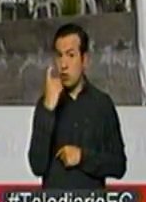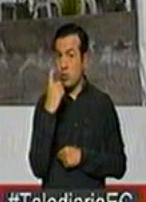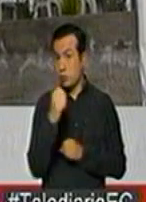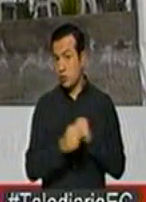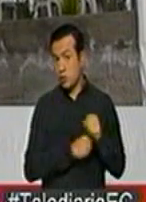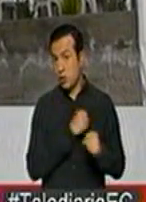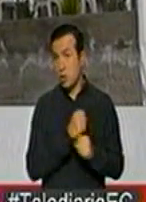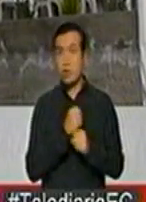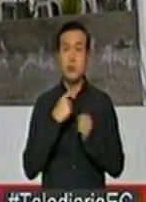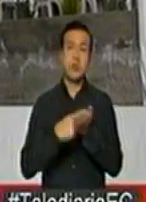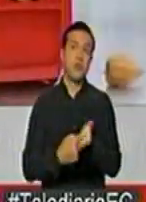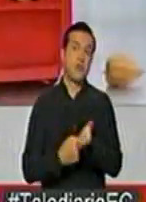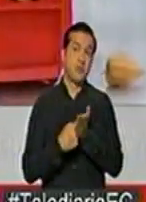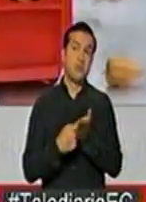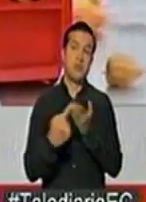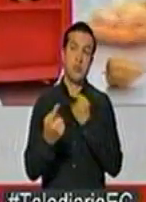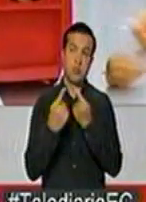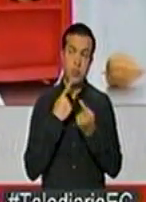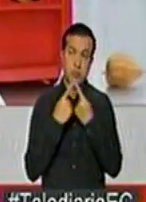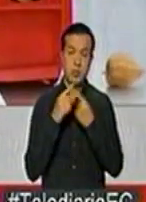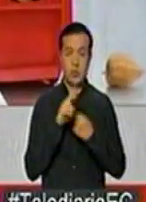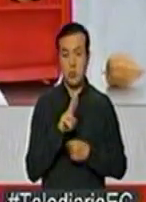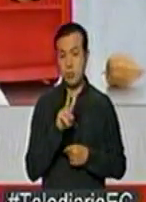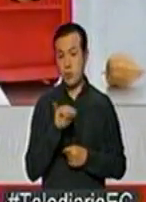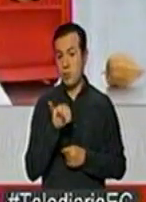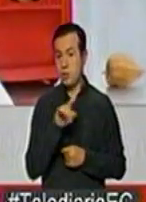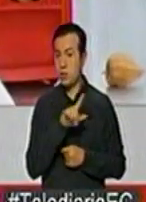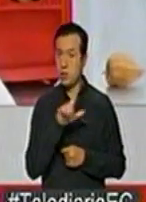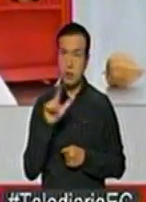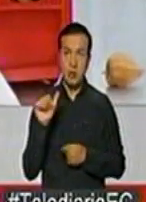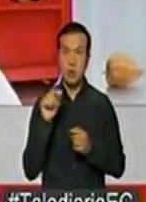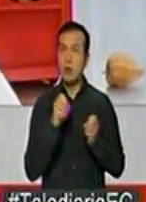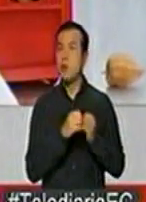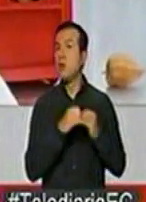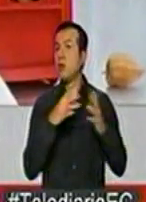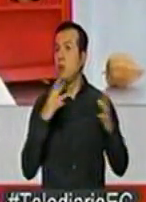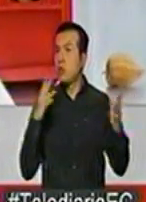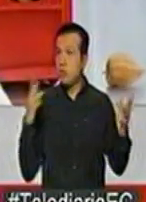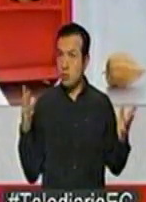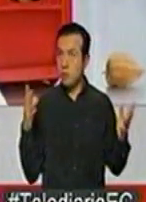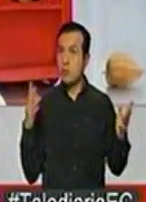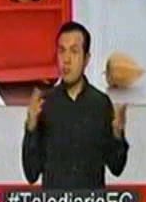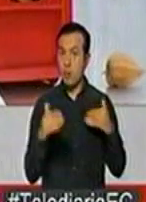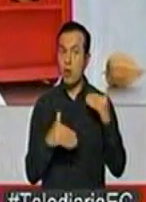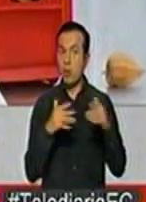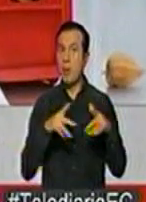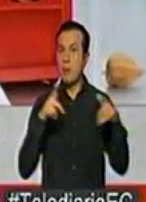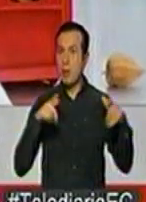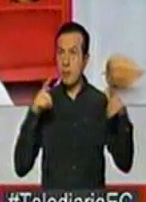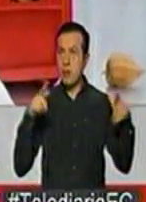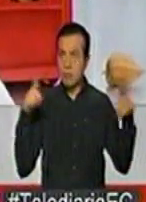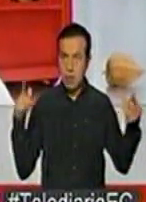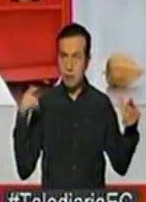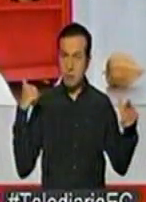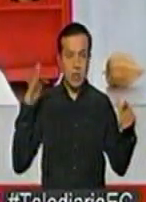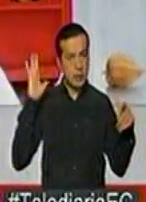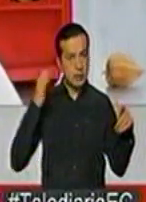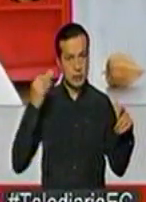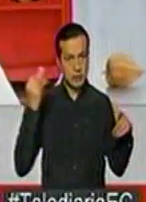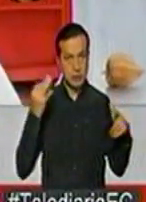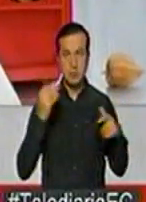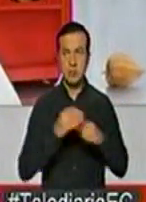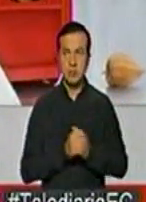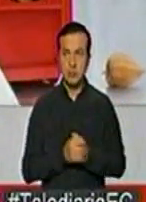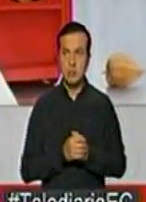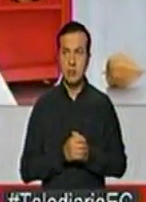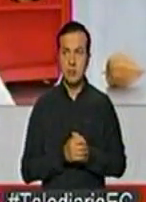de negociaciones. De uvilla, pero realmente los números van a potencializarse por 10 o por más. Y esa